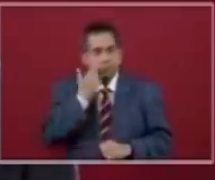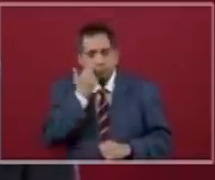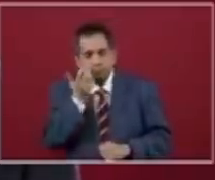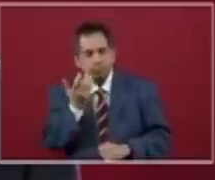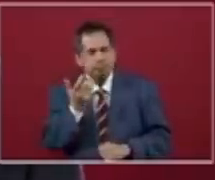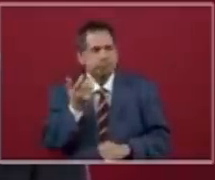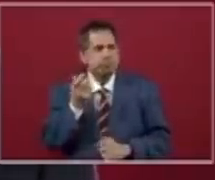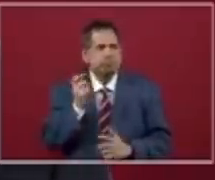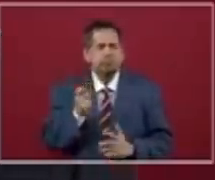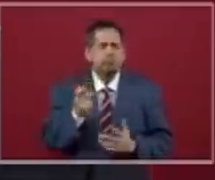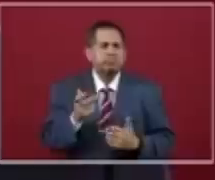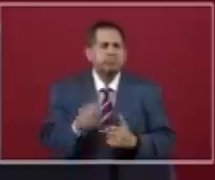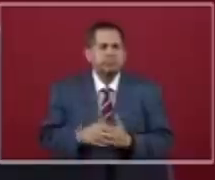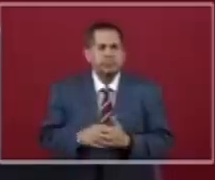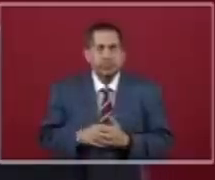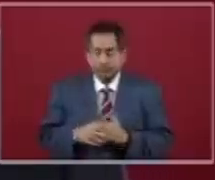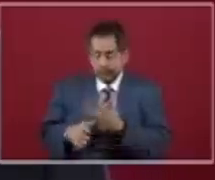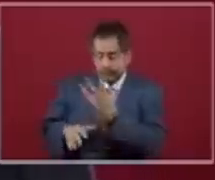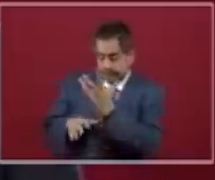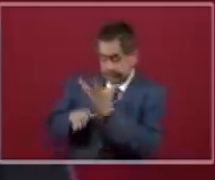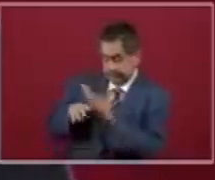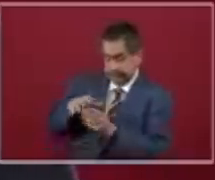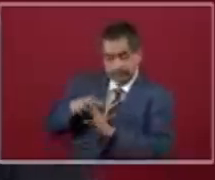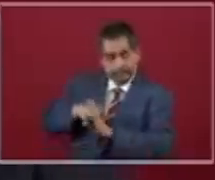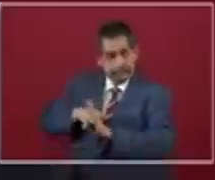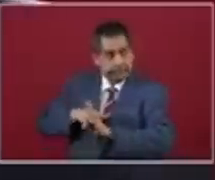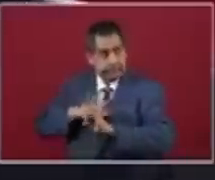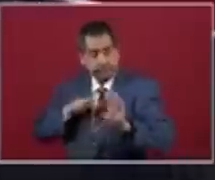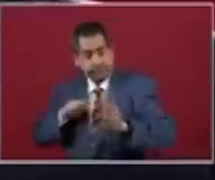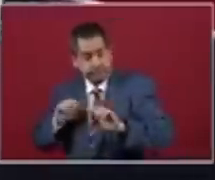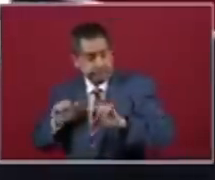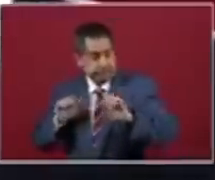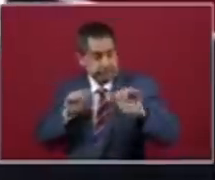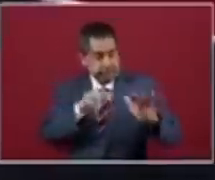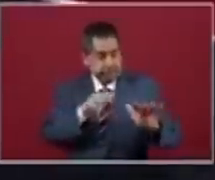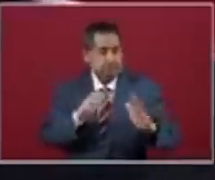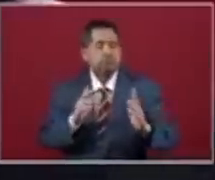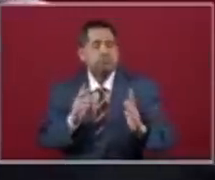la migración se pueda